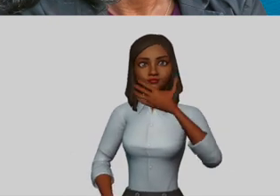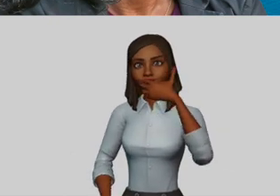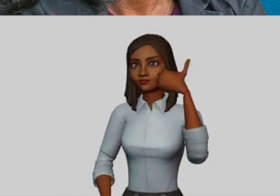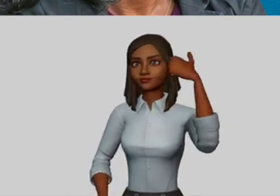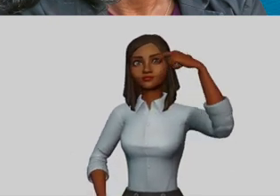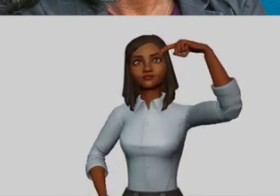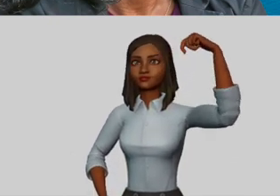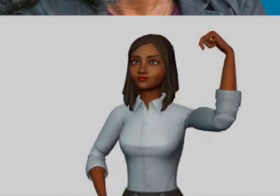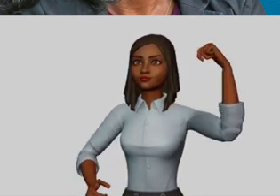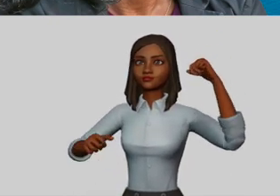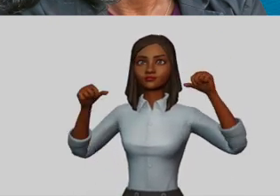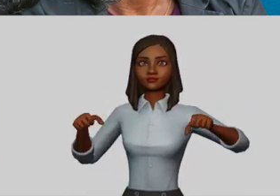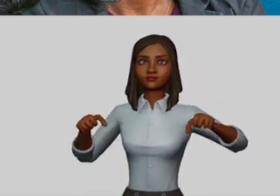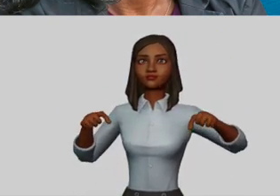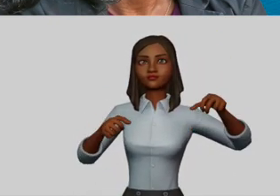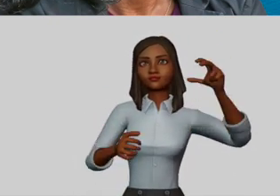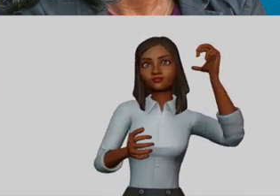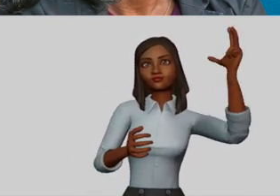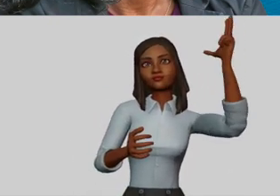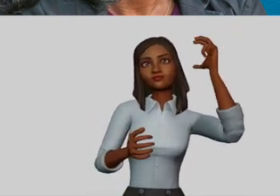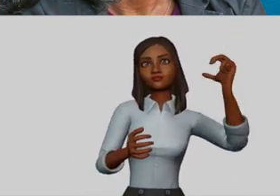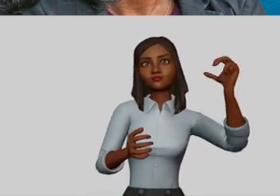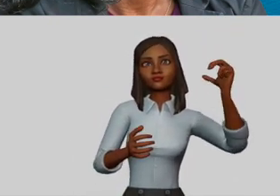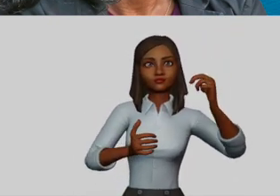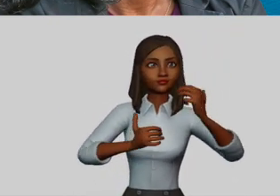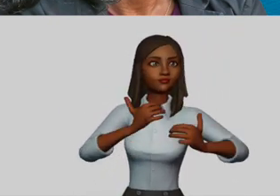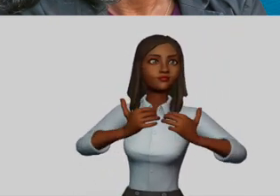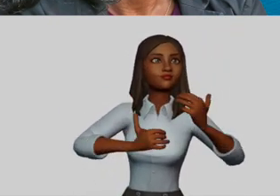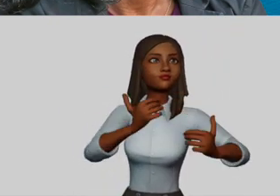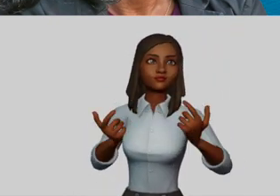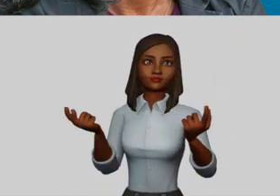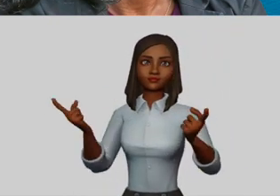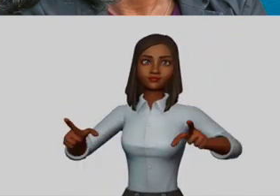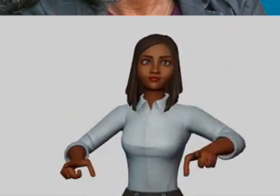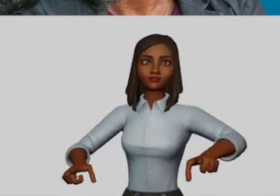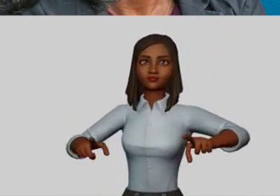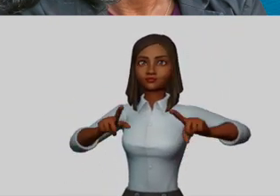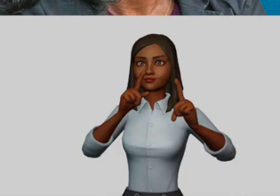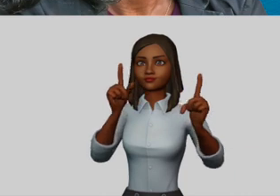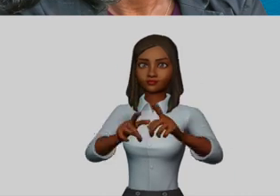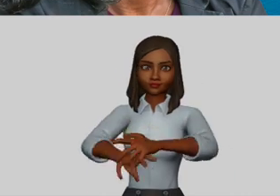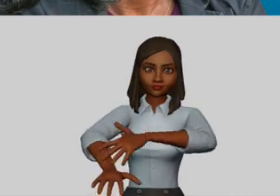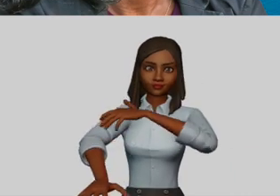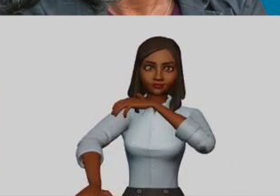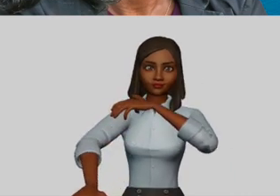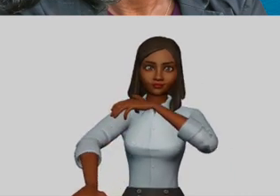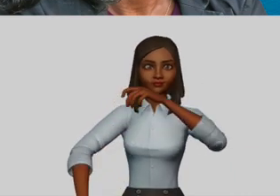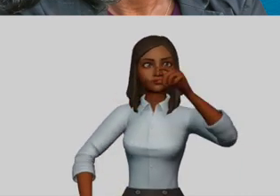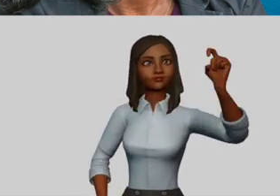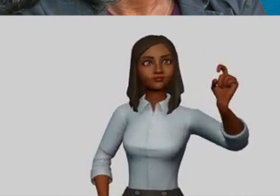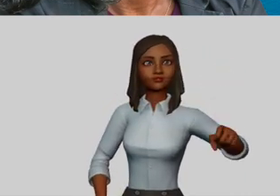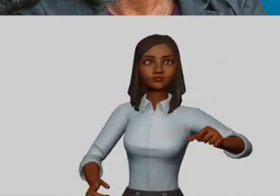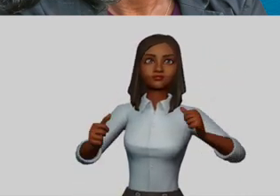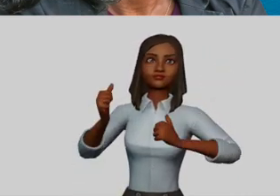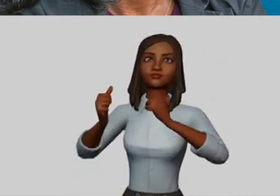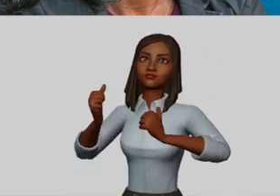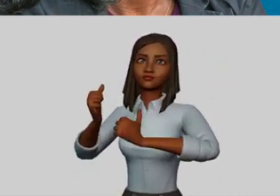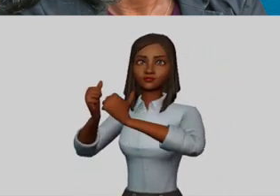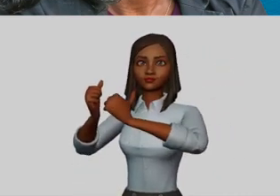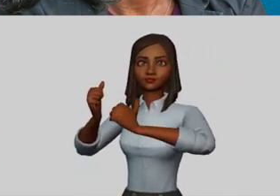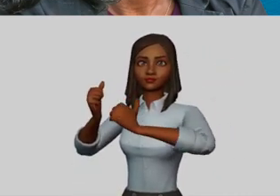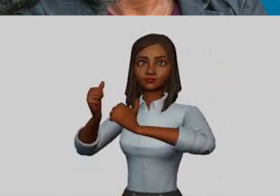le he dicho a Michelle que las cosas son un numbers game, que siempre hay que tirar muchas porque uno no sabe cómo